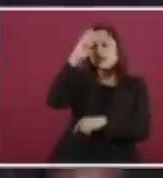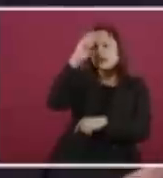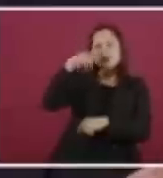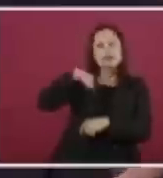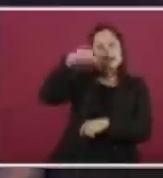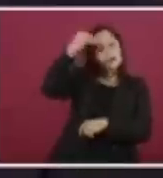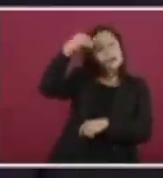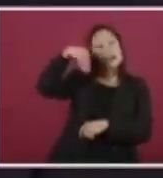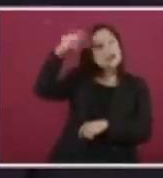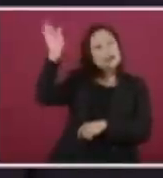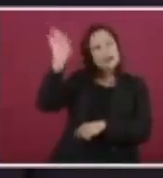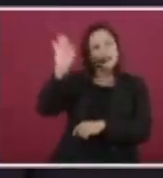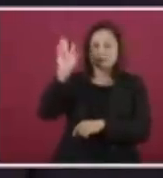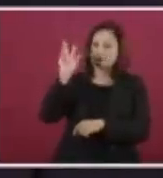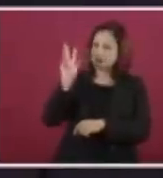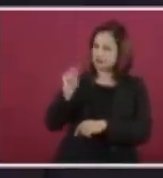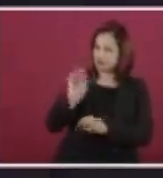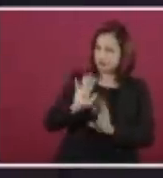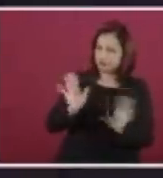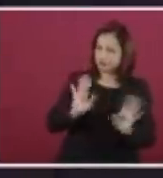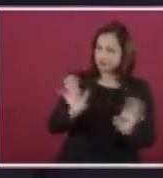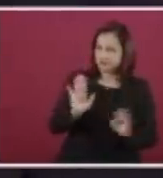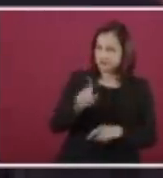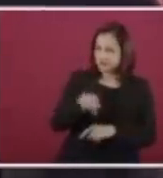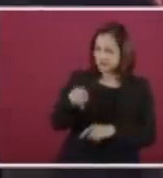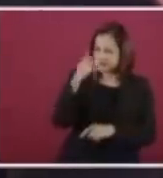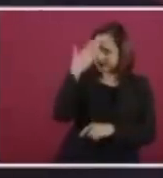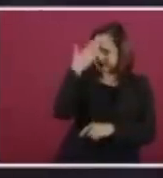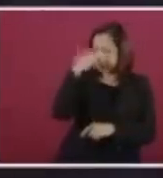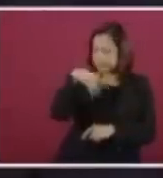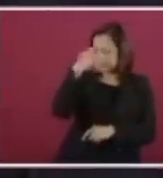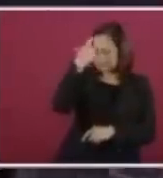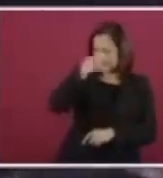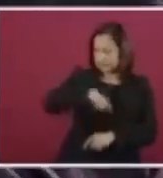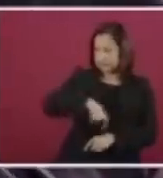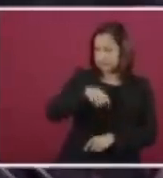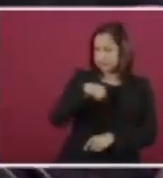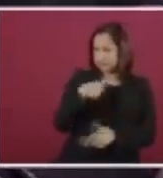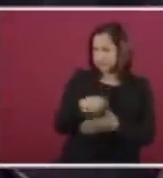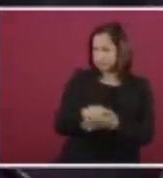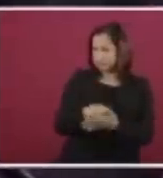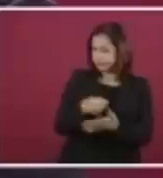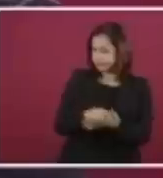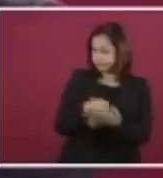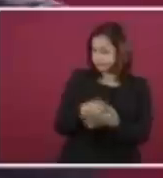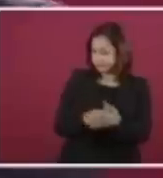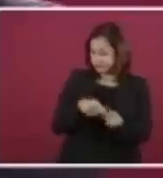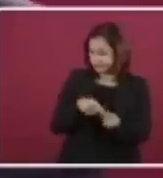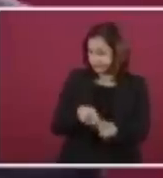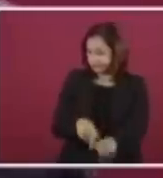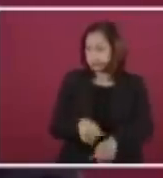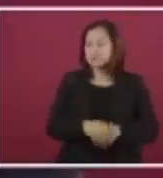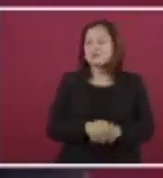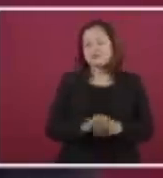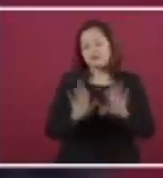Ya saben que yo soy perseverante. Entonces,